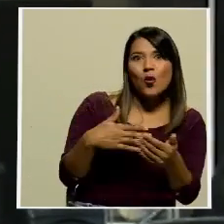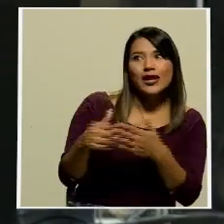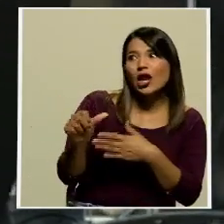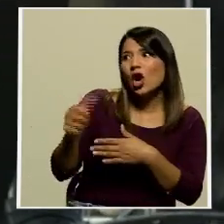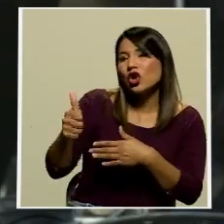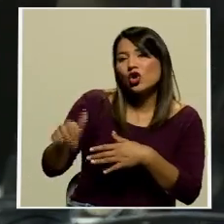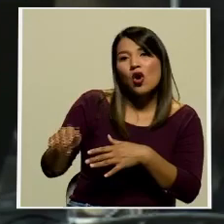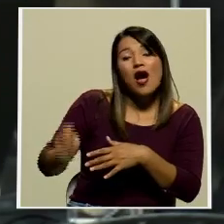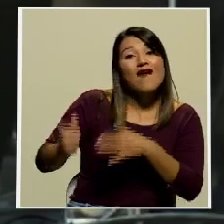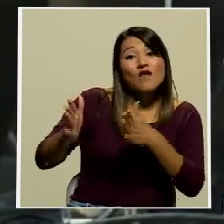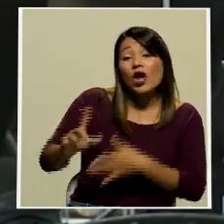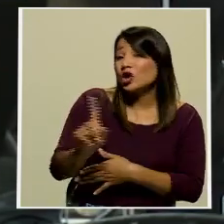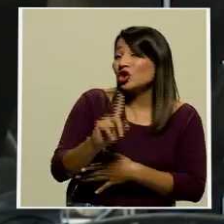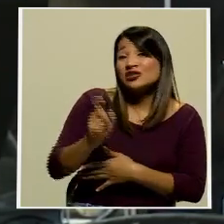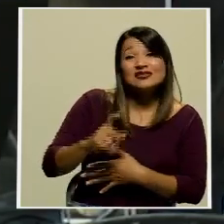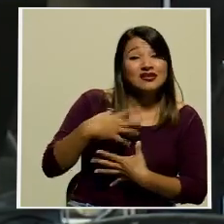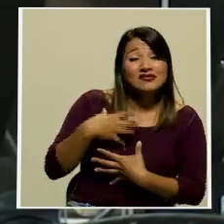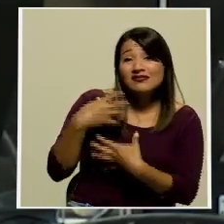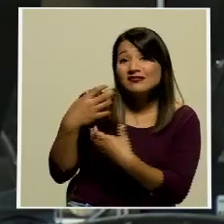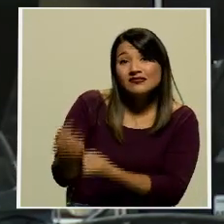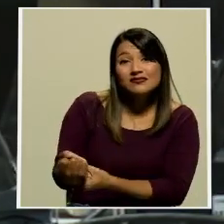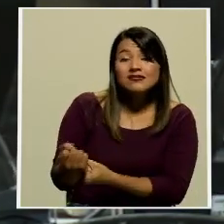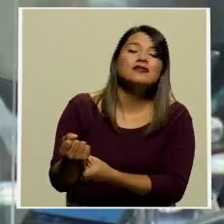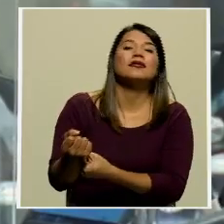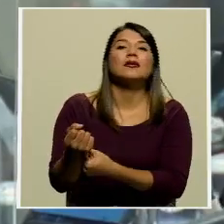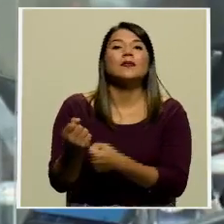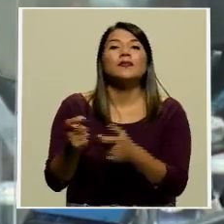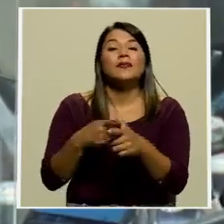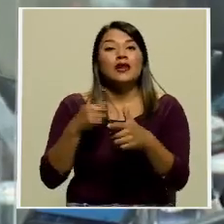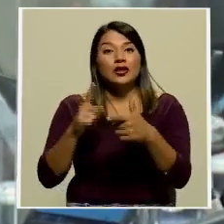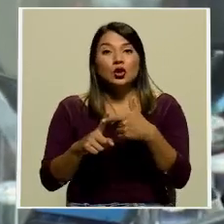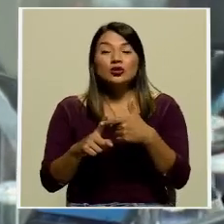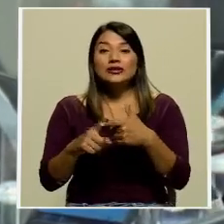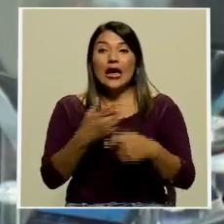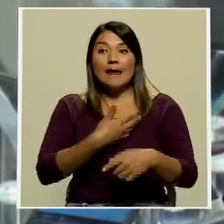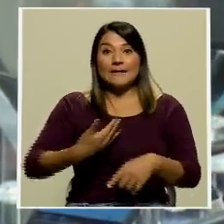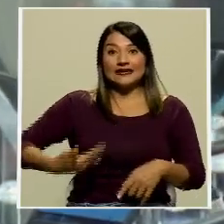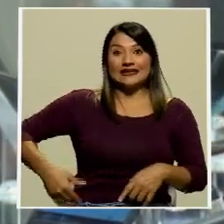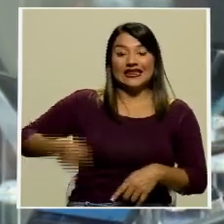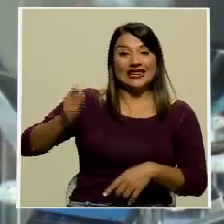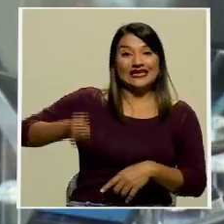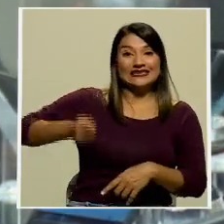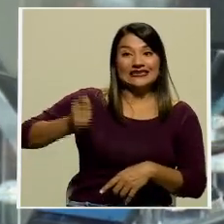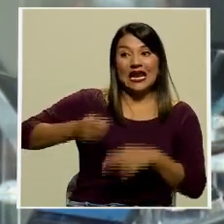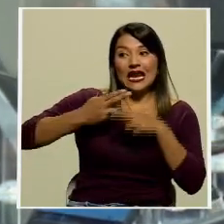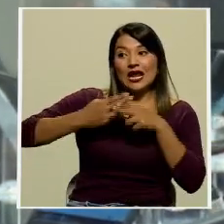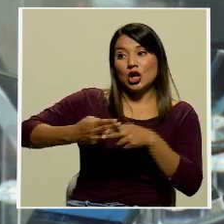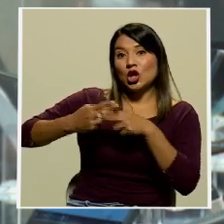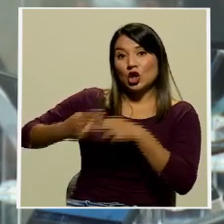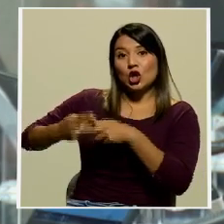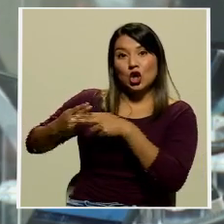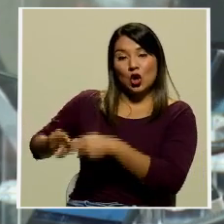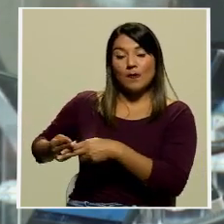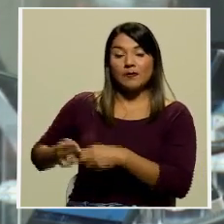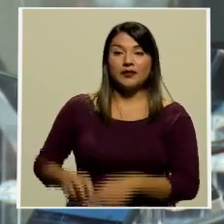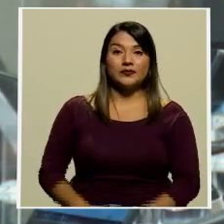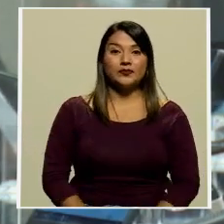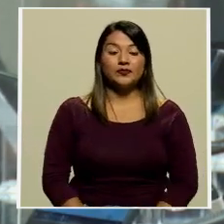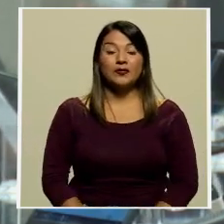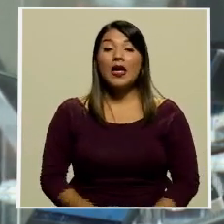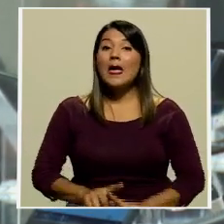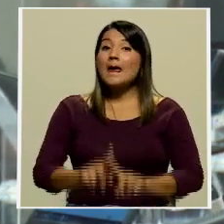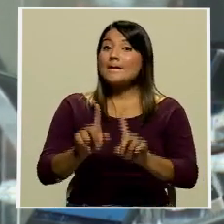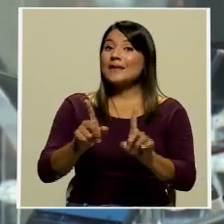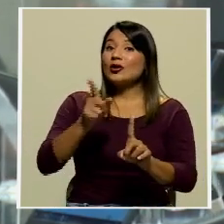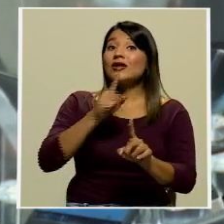de que cada sala determine la cantidad de letrados necesarios y que sea el presidente de la sala quien los nombre a solicitud del magistrado. Eso sí,